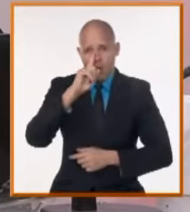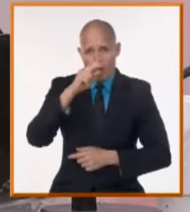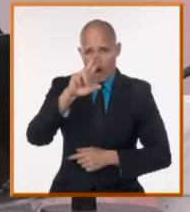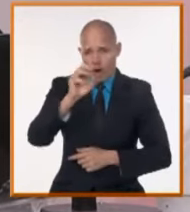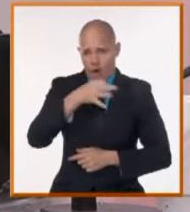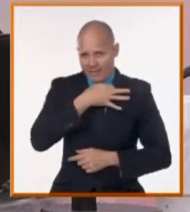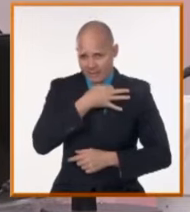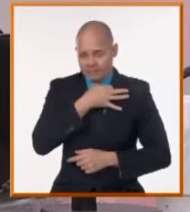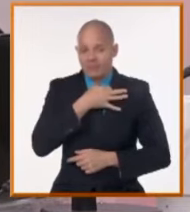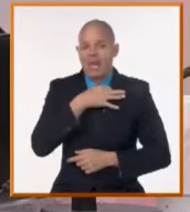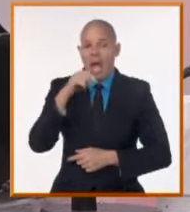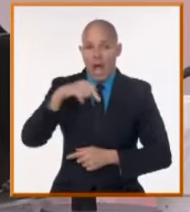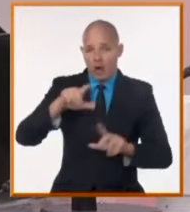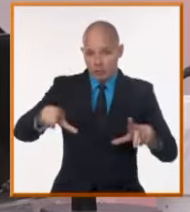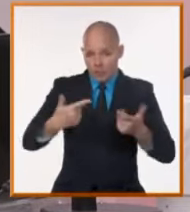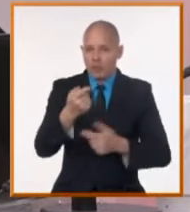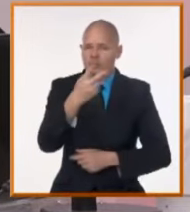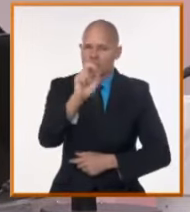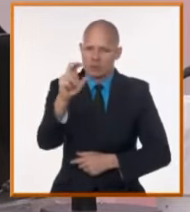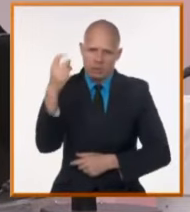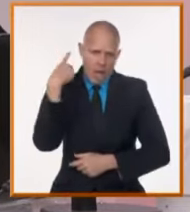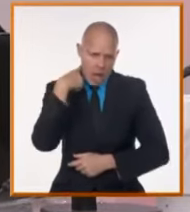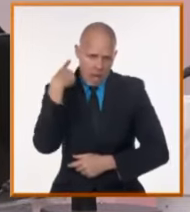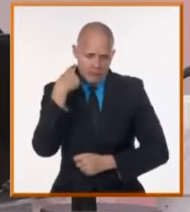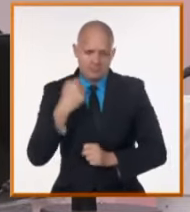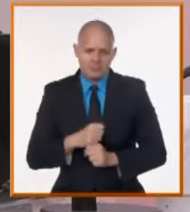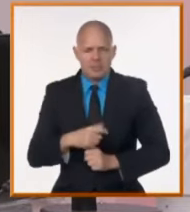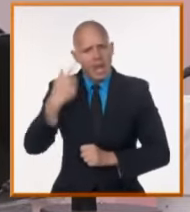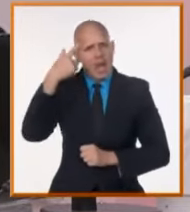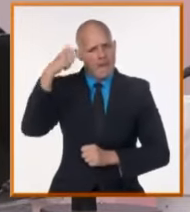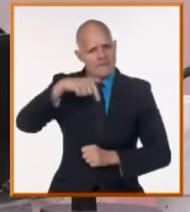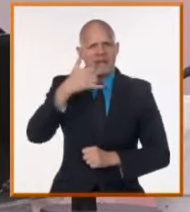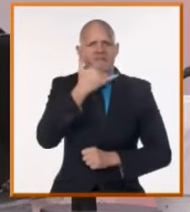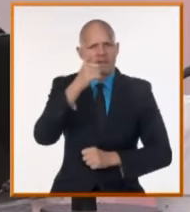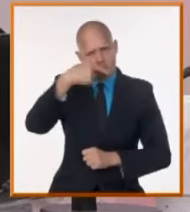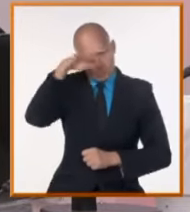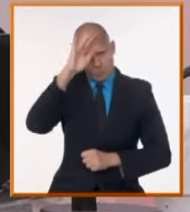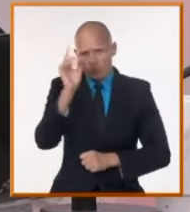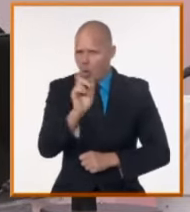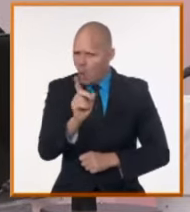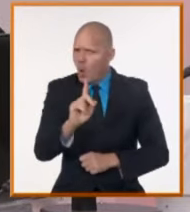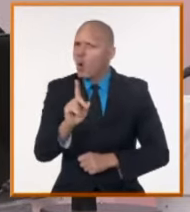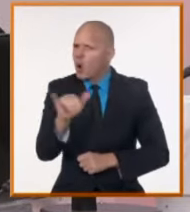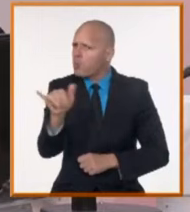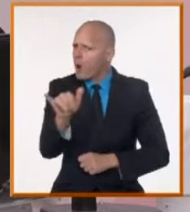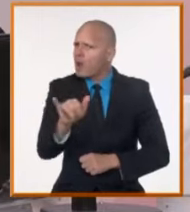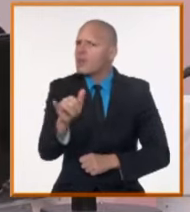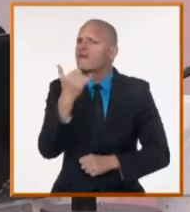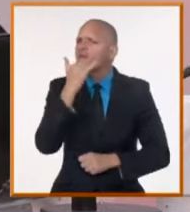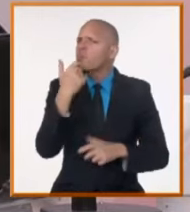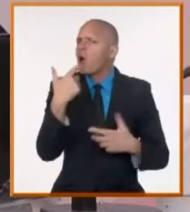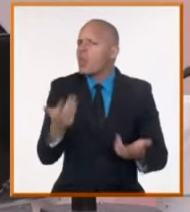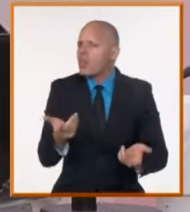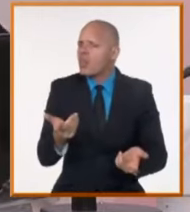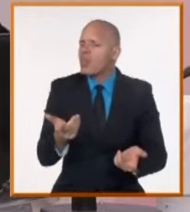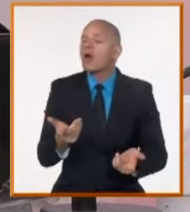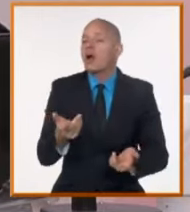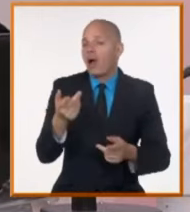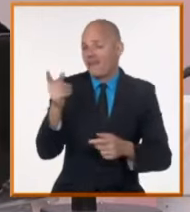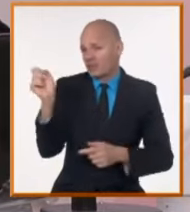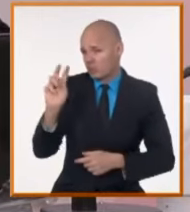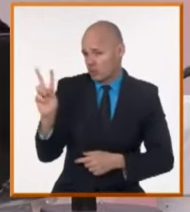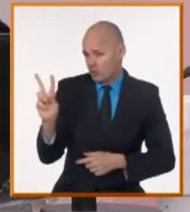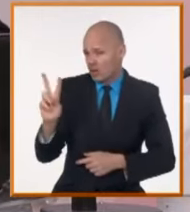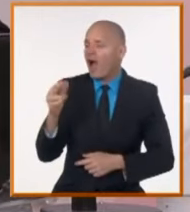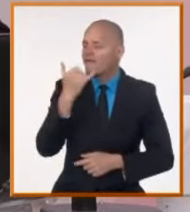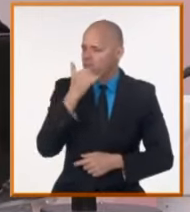país, sino también en otras partes del mundo, por ejemplo en Venezuela, donde se ha desarrollado un evento sobre este tema. Conozcamos algunos